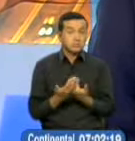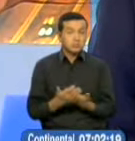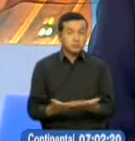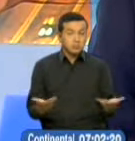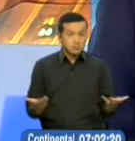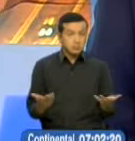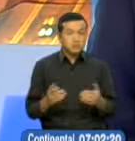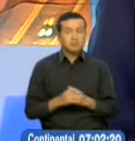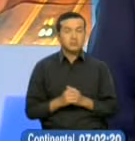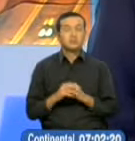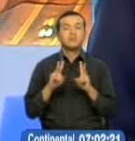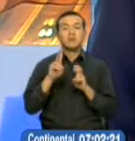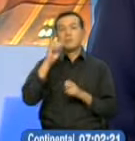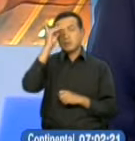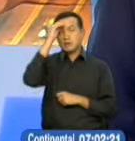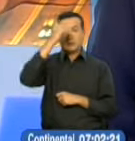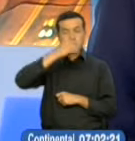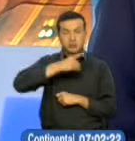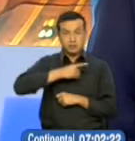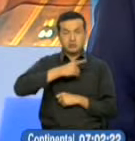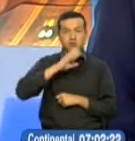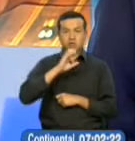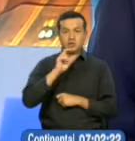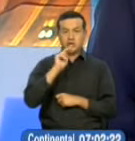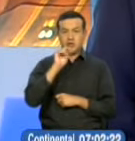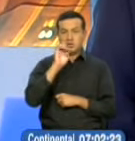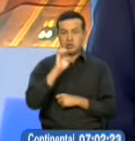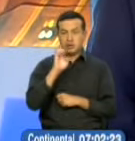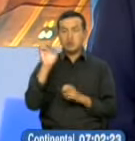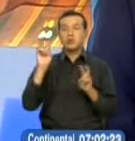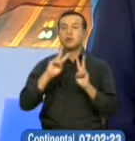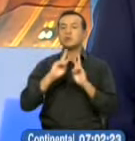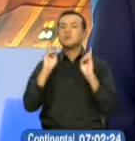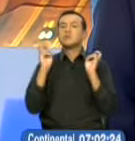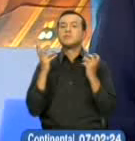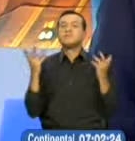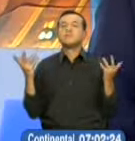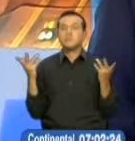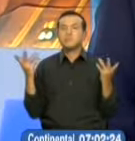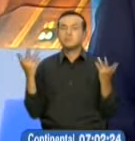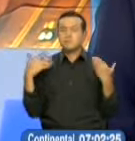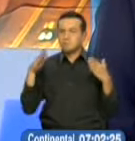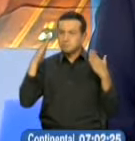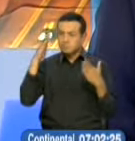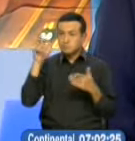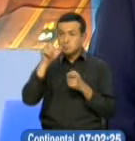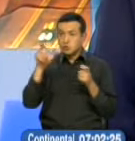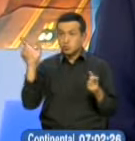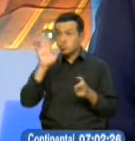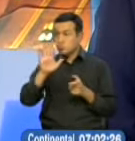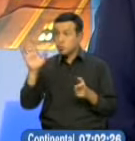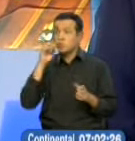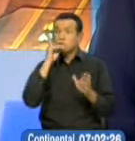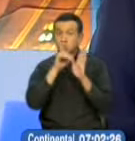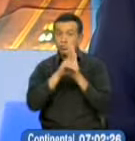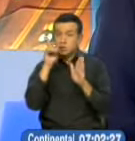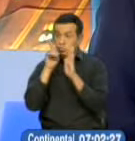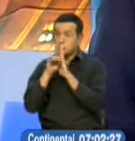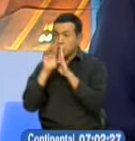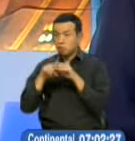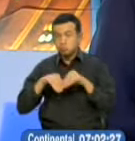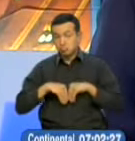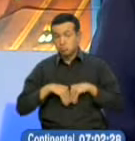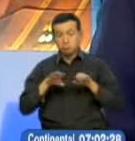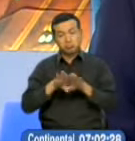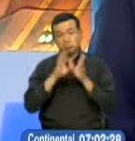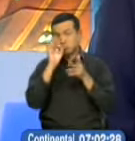es la resolución del Consejo Nacional Electoral de atender las impugnaciones presentadas tanto por la